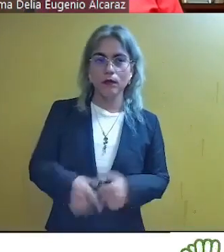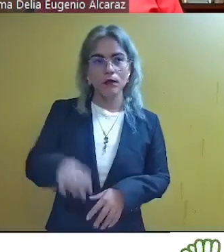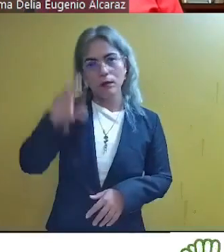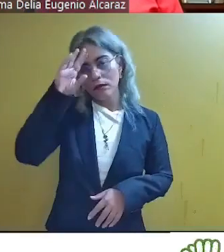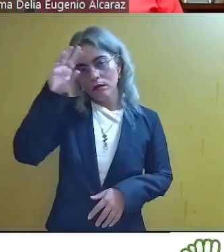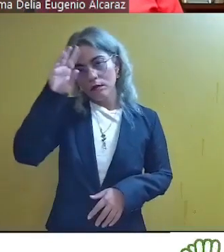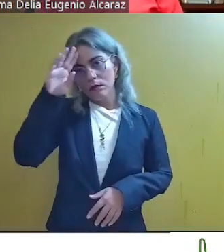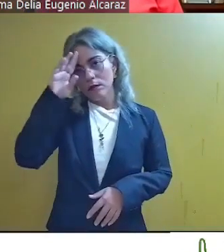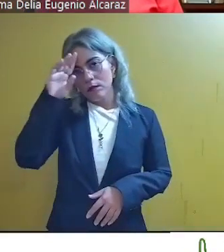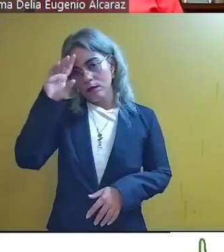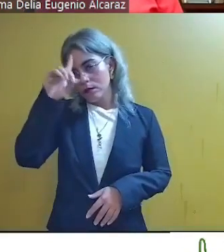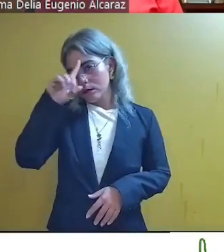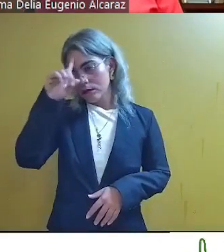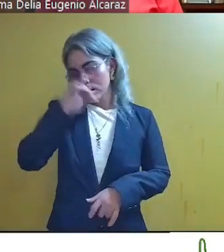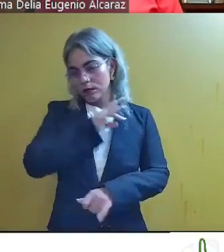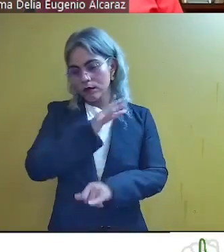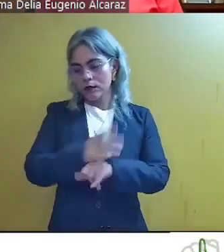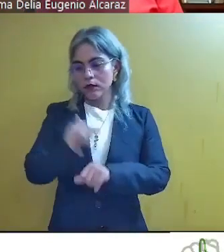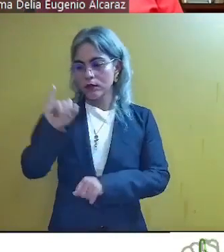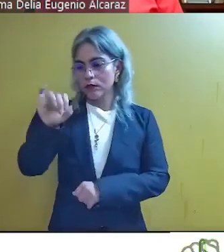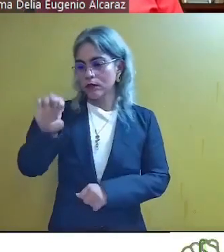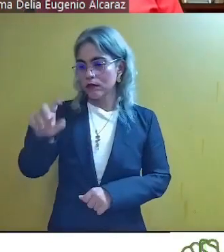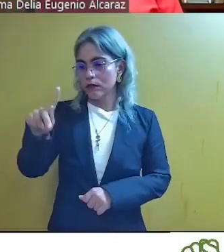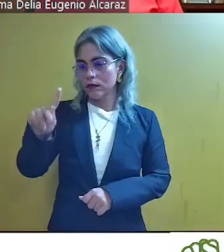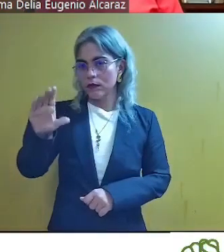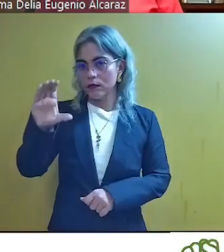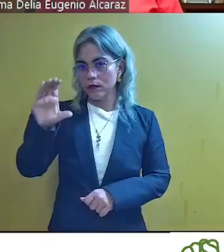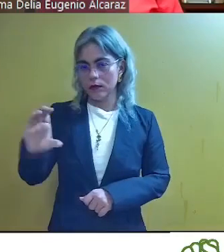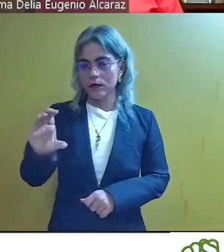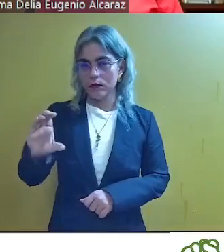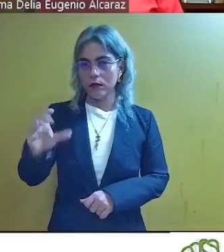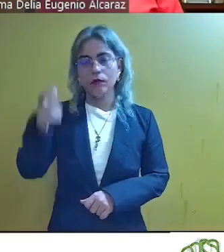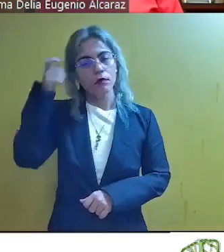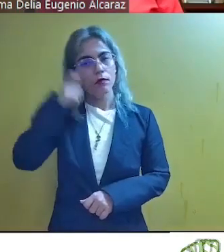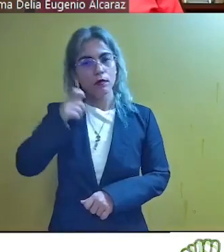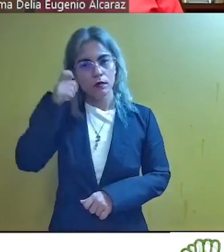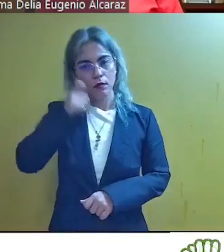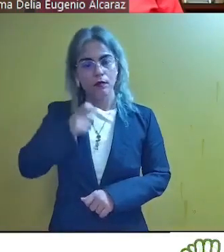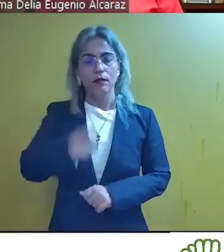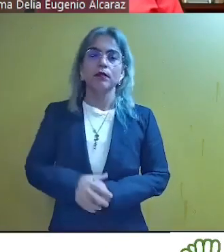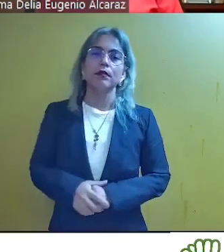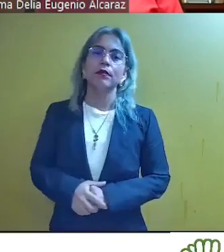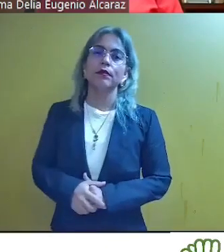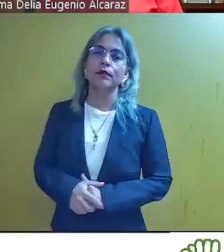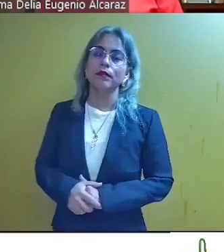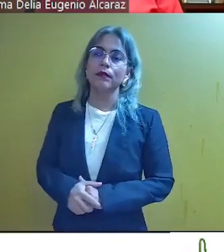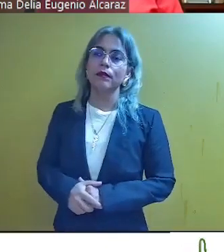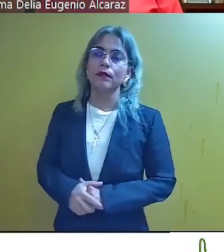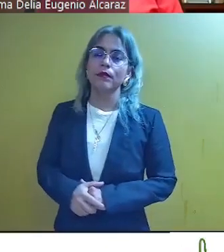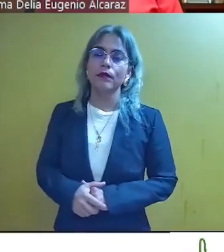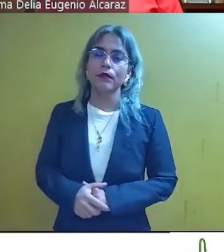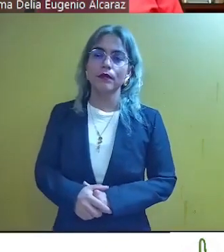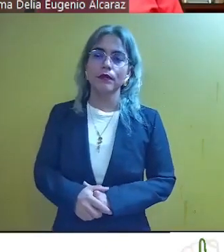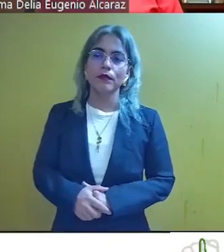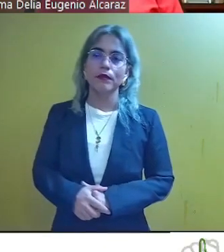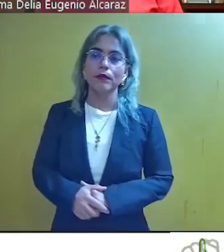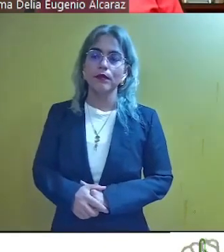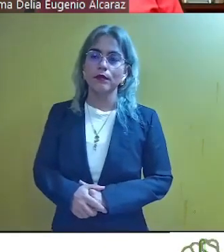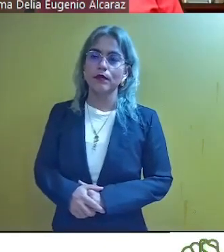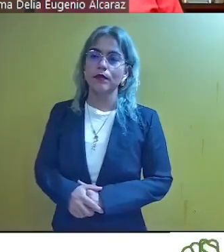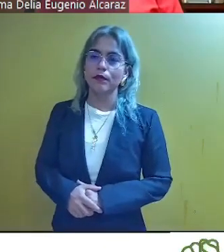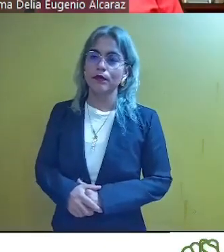del IEP-SEGRO, en ese sentido donde radica esencialmente lo infundado del agravio. De ahí que se estima la inexistencia